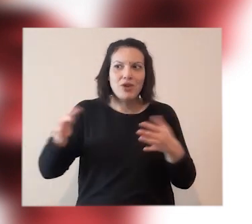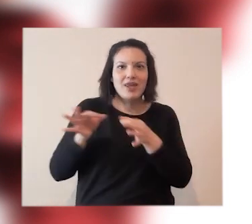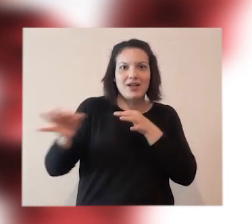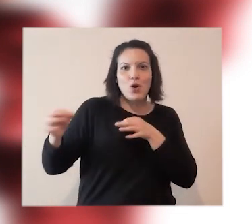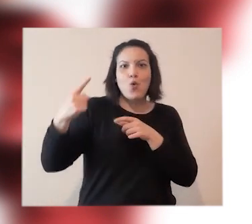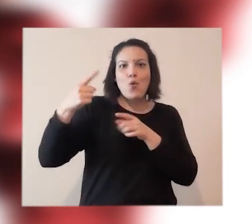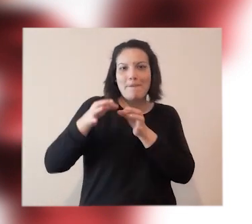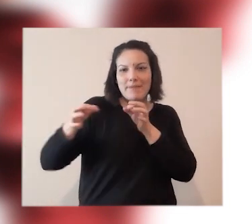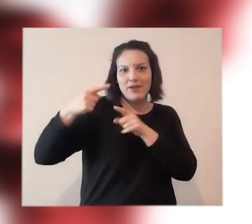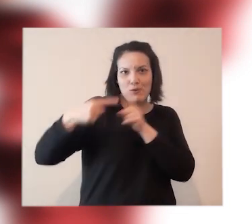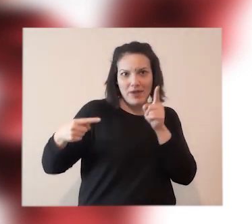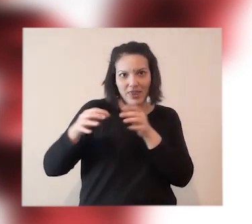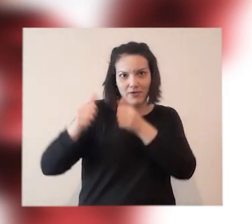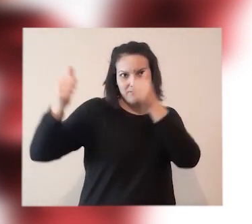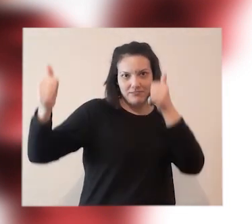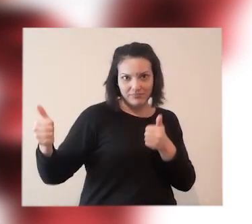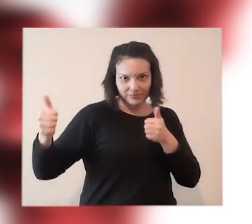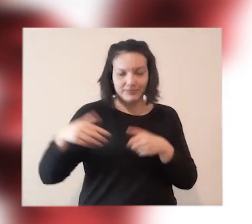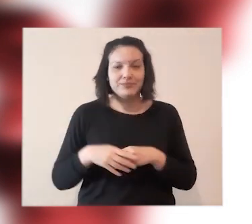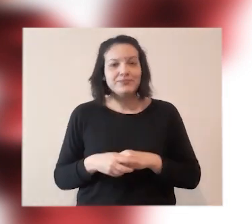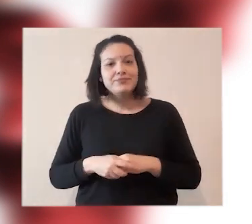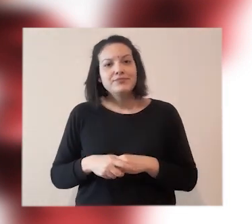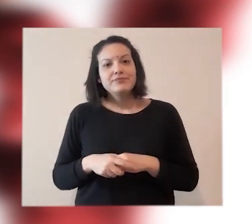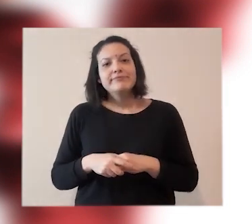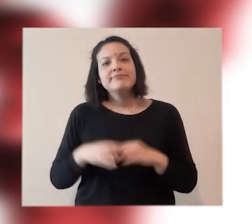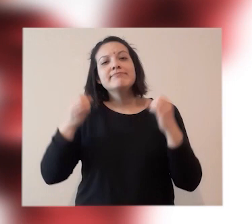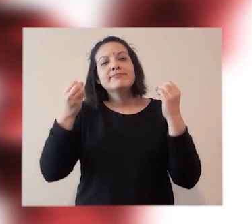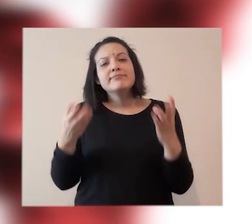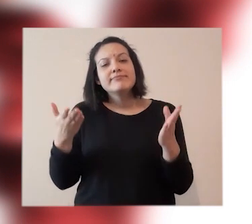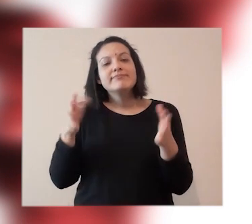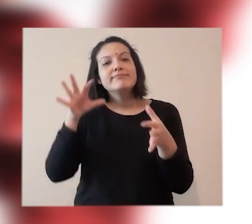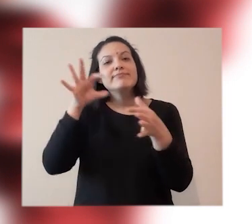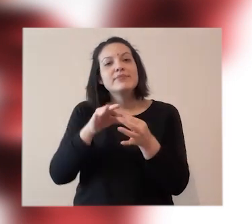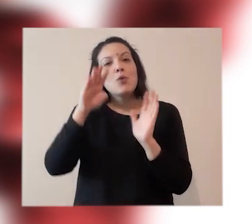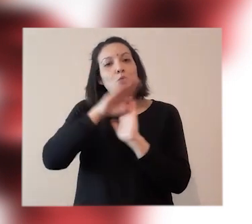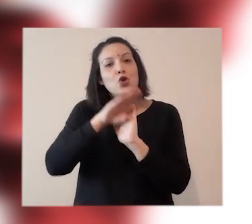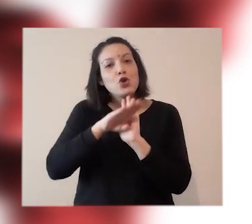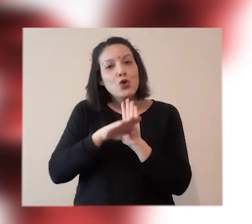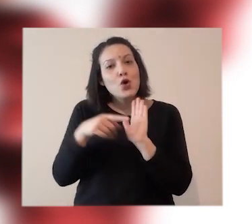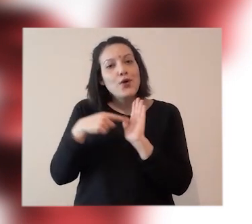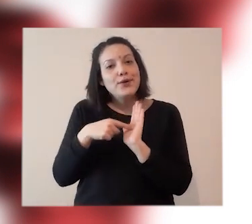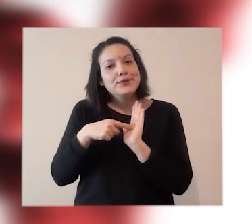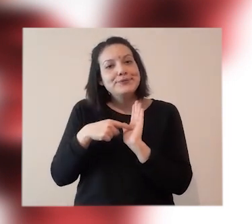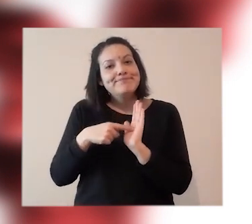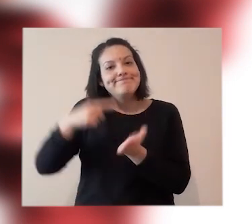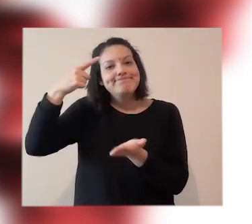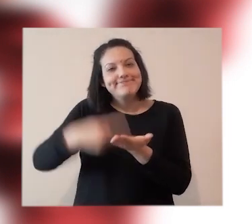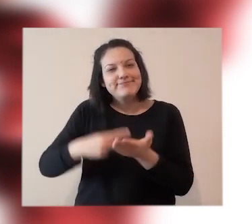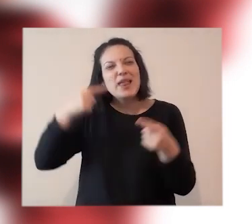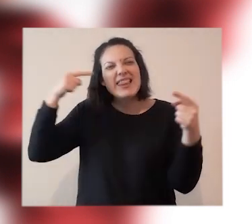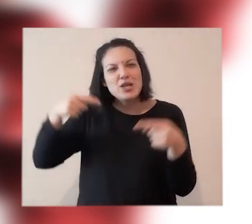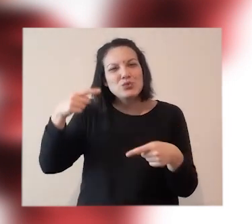de distanciamiento. Bien, de acuerdo a los protocolos que ha establecido la institución,